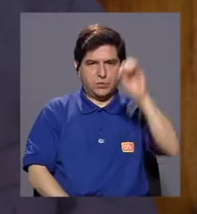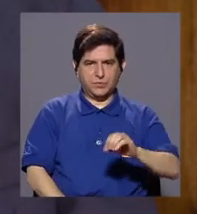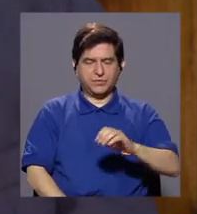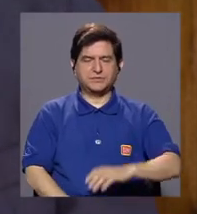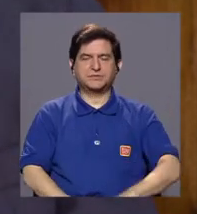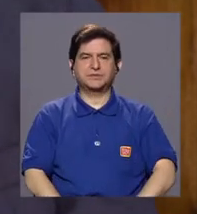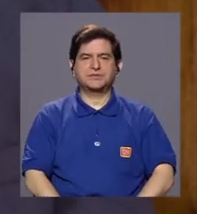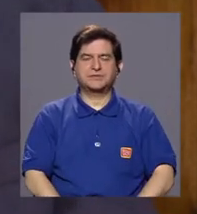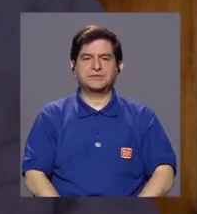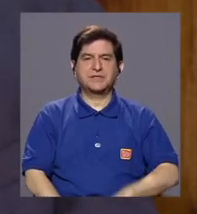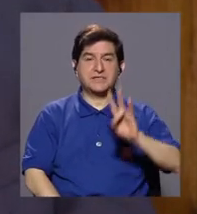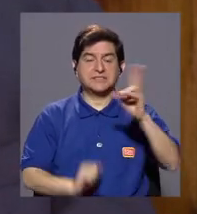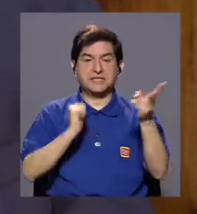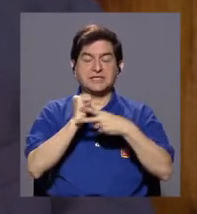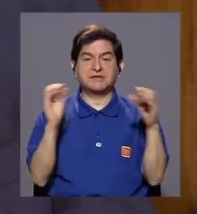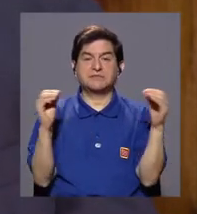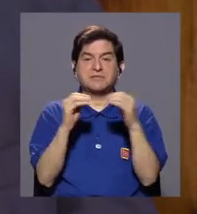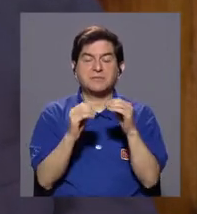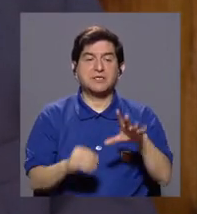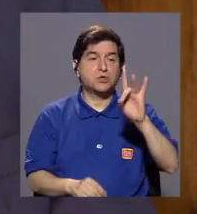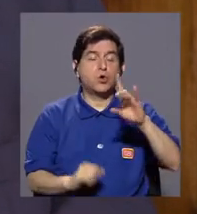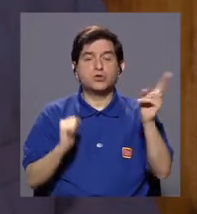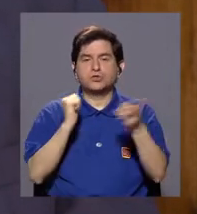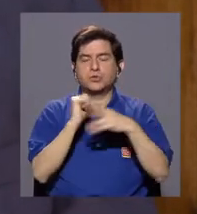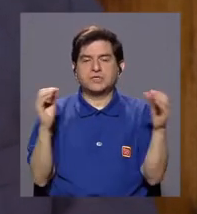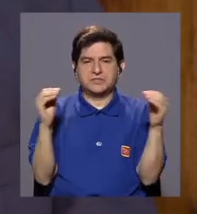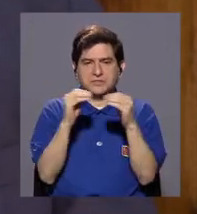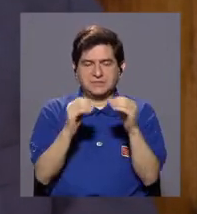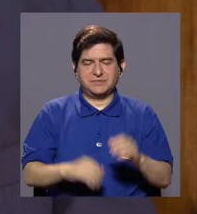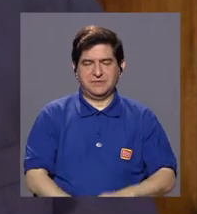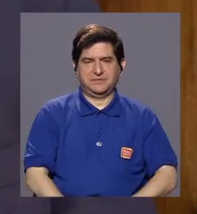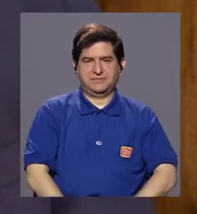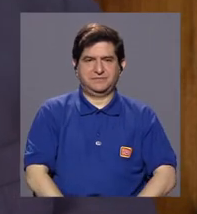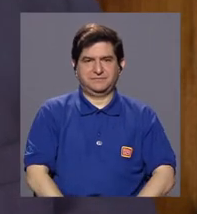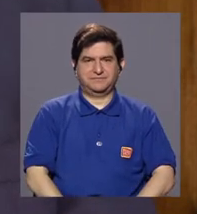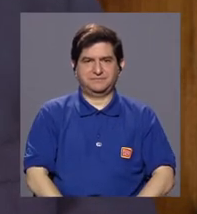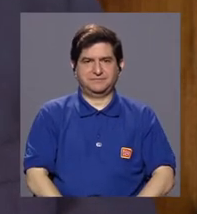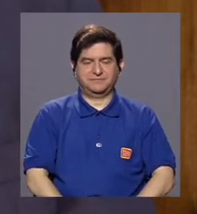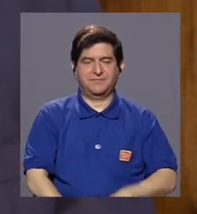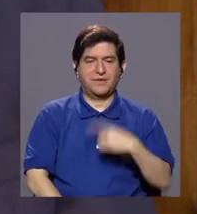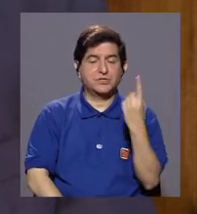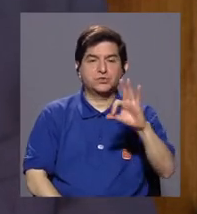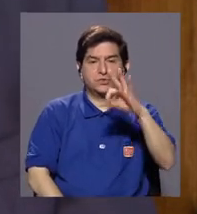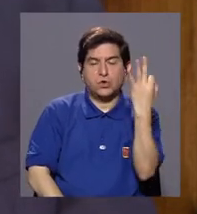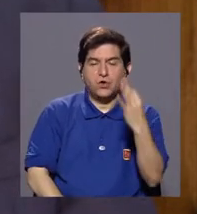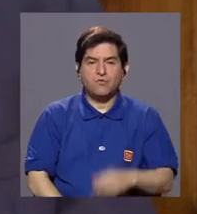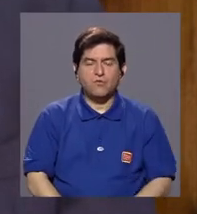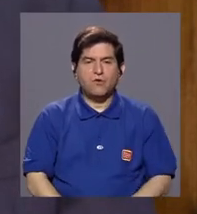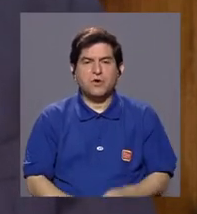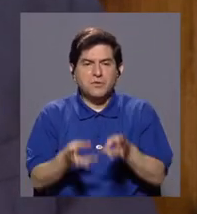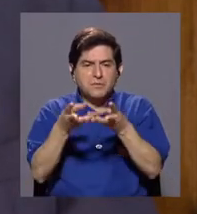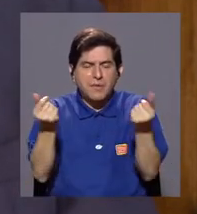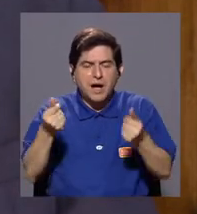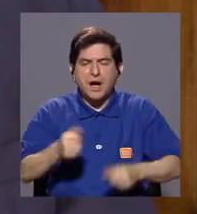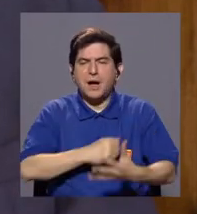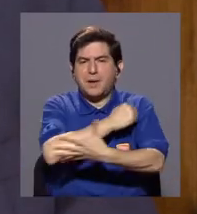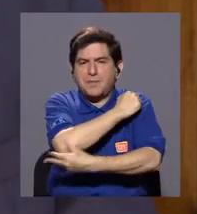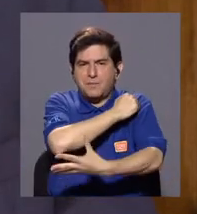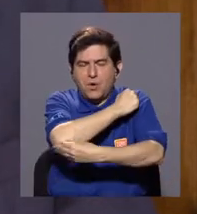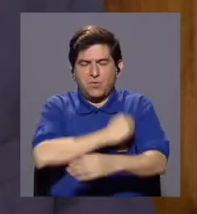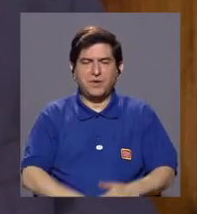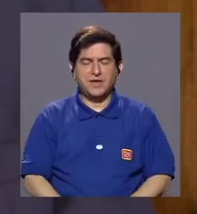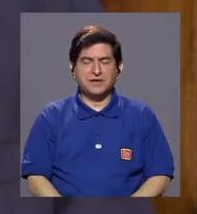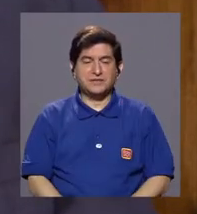1%. 7 veces más, 8 veces más los escandinavos. La única manera de aliviar la pobreza